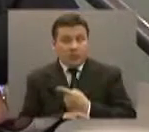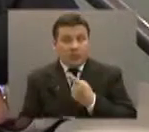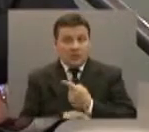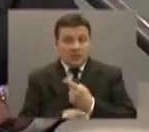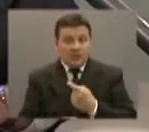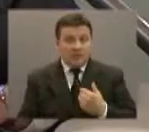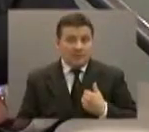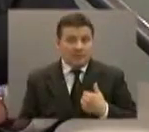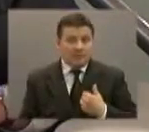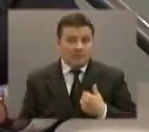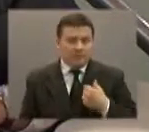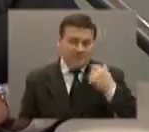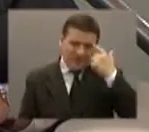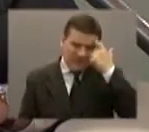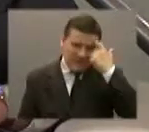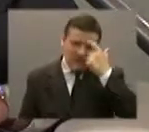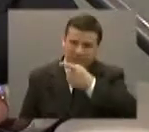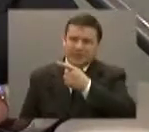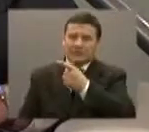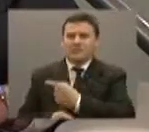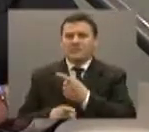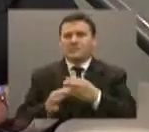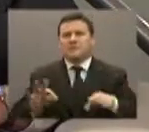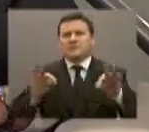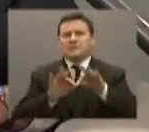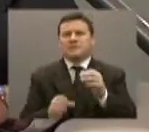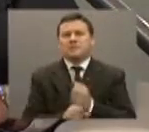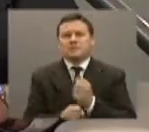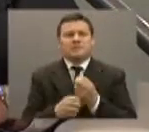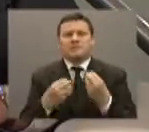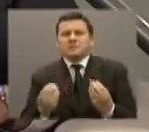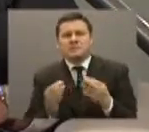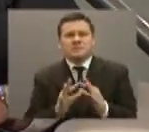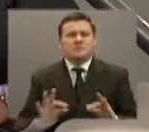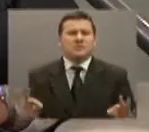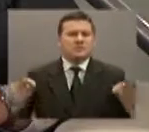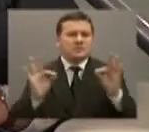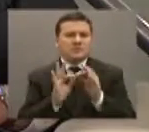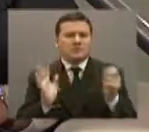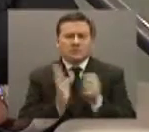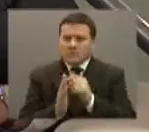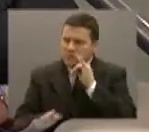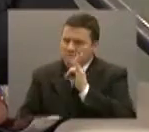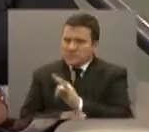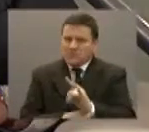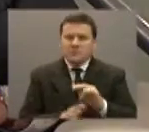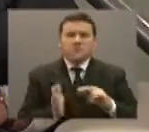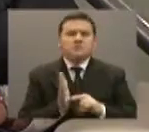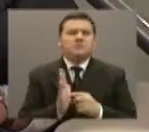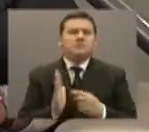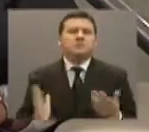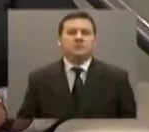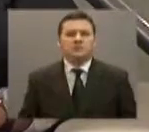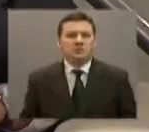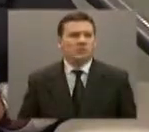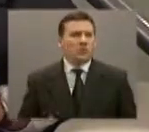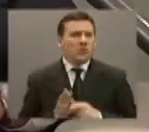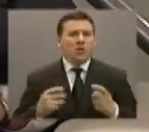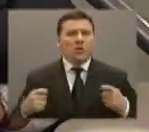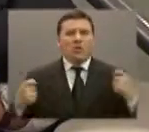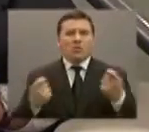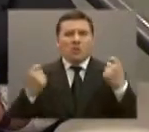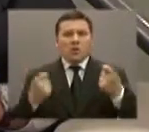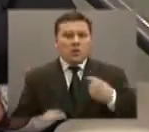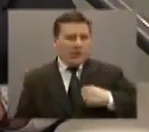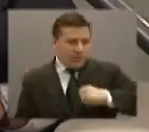se nos estaba quedando entre el tintero Francisco una de las labores más importantes de la superintendencia es la de promover los